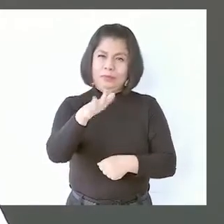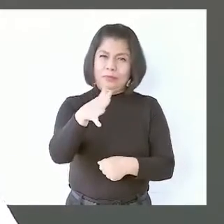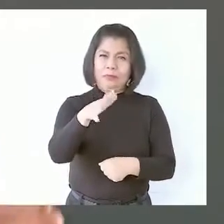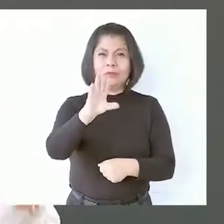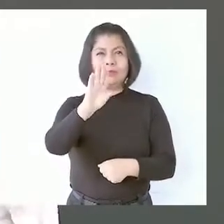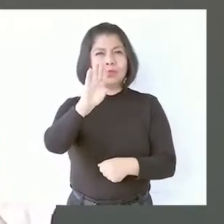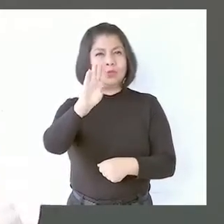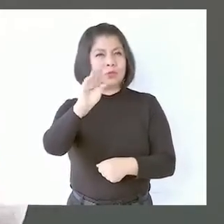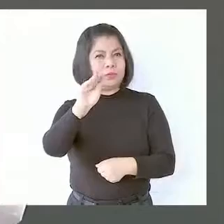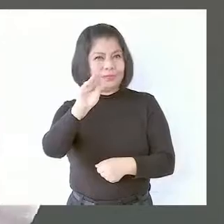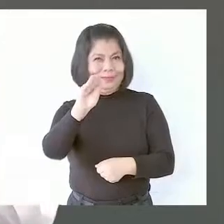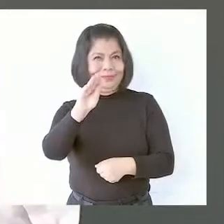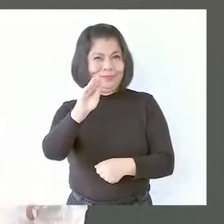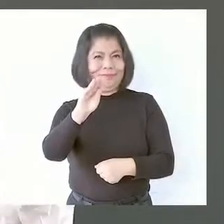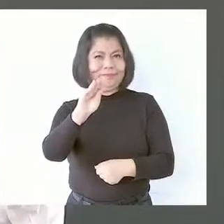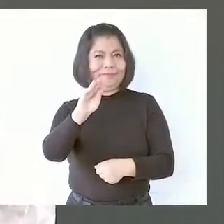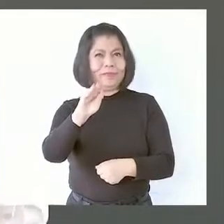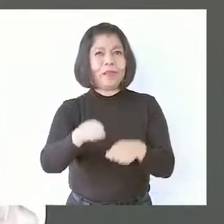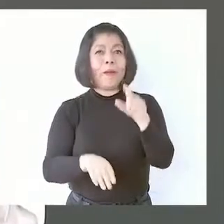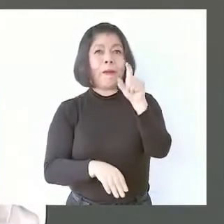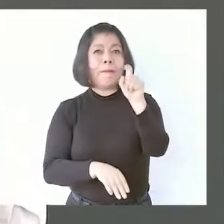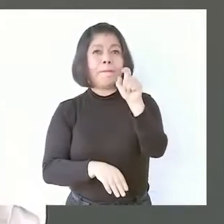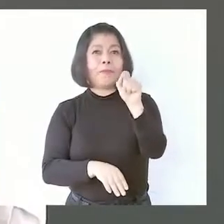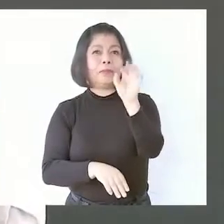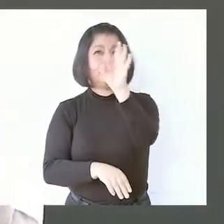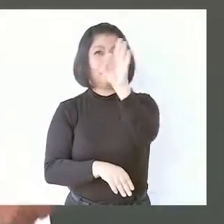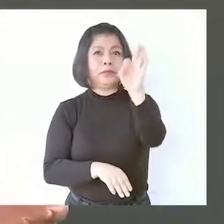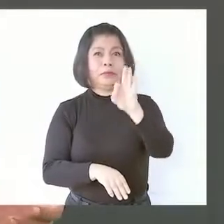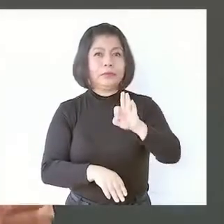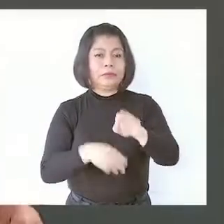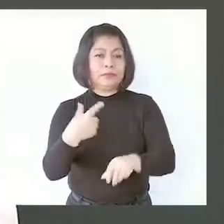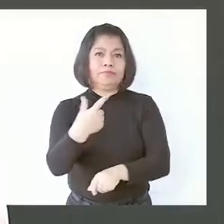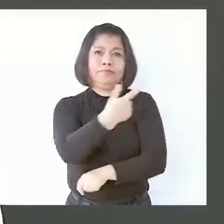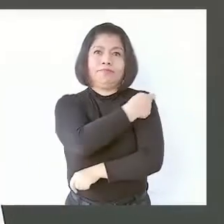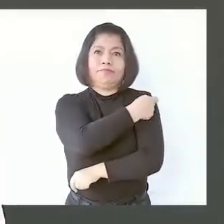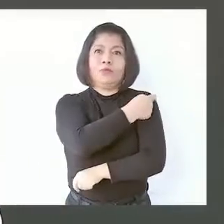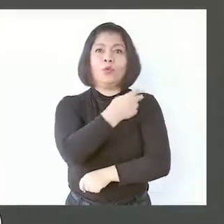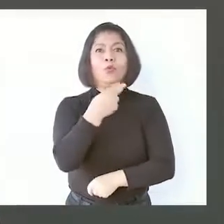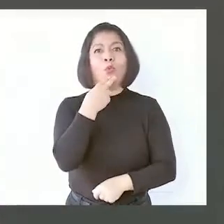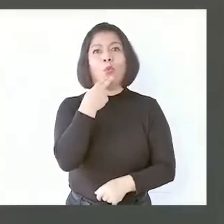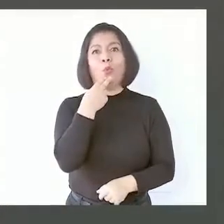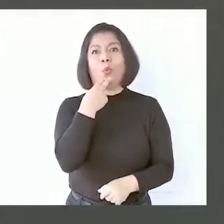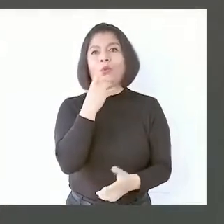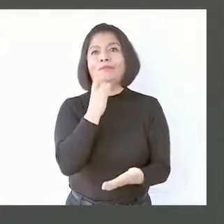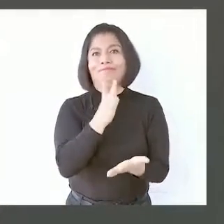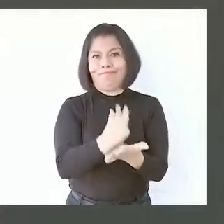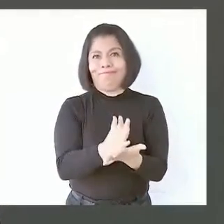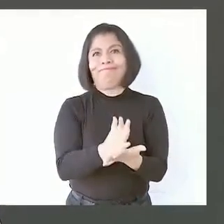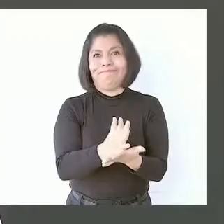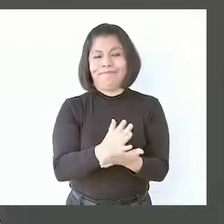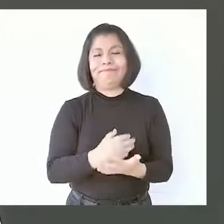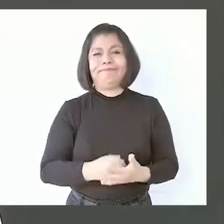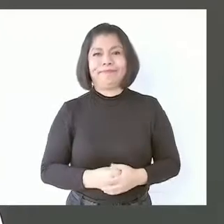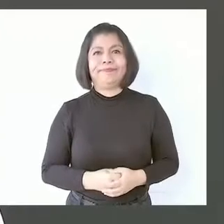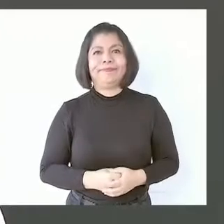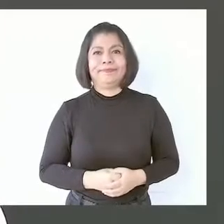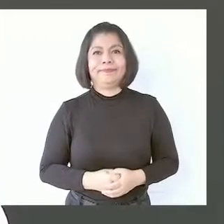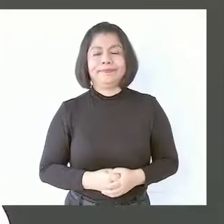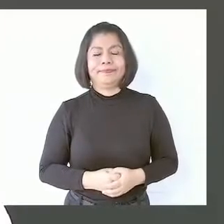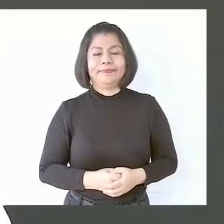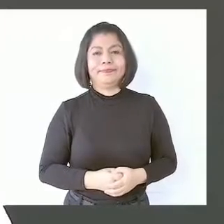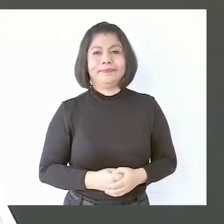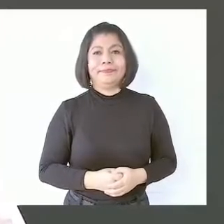estamos utilizando el 20%. restante. Pero